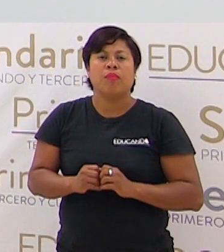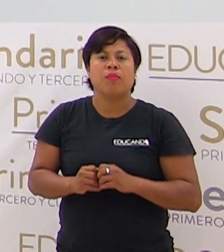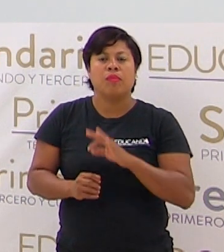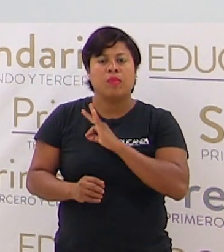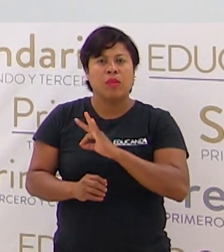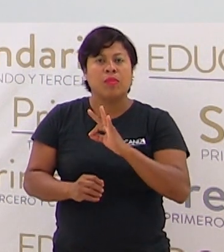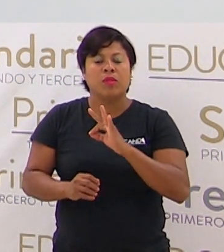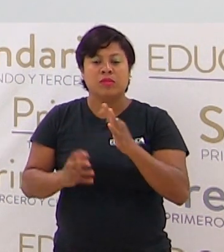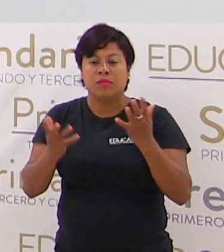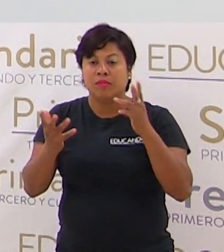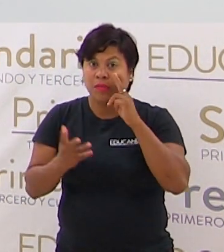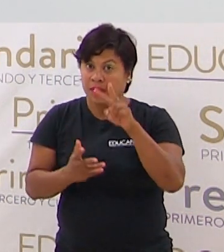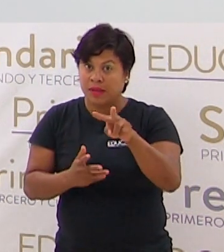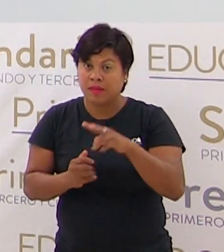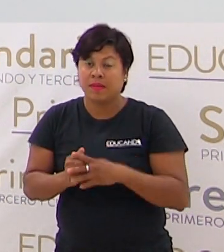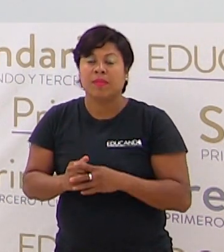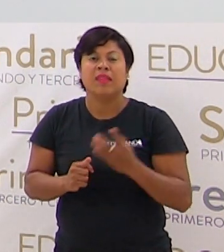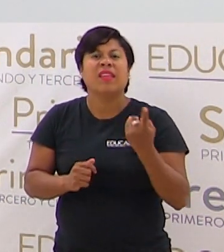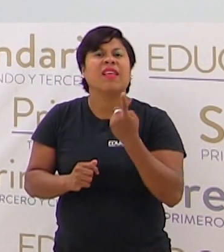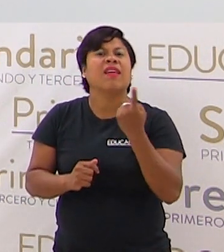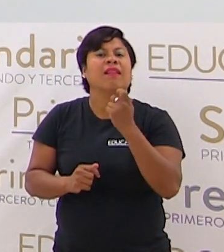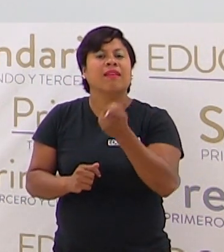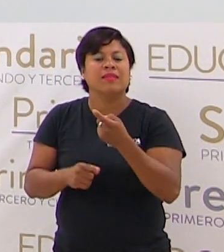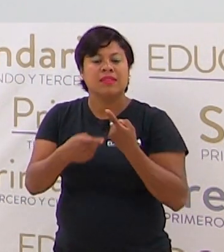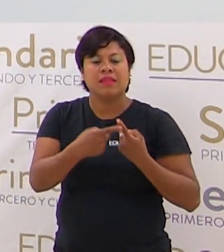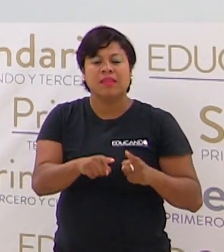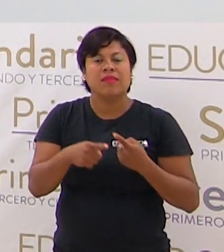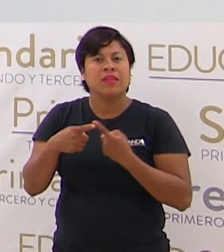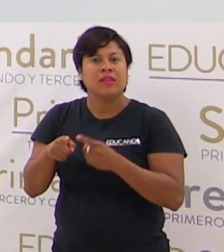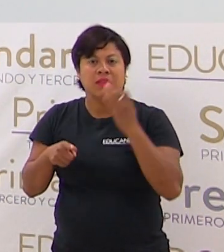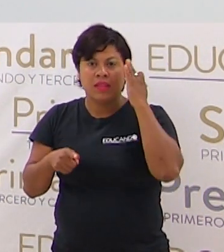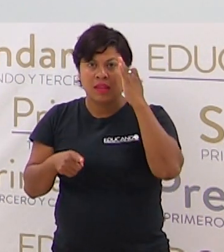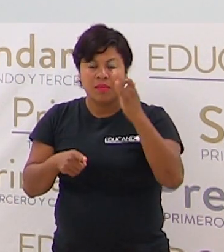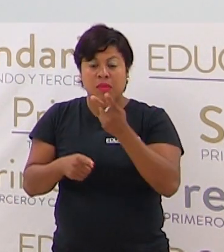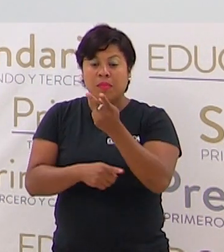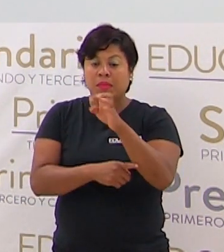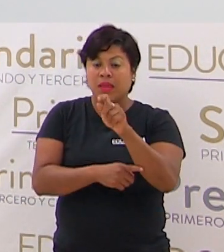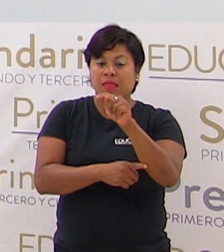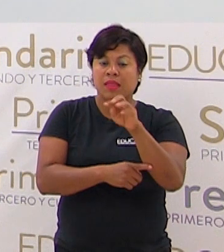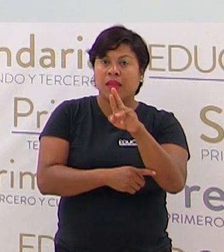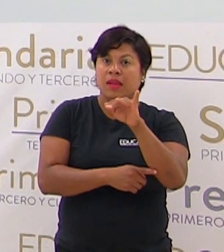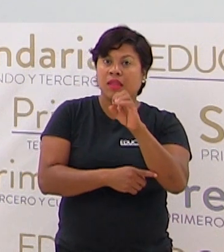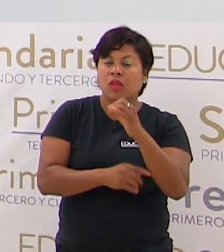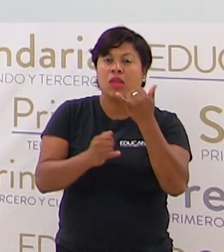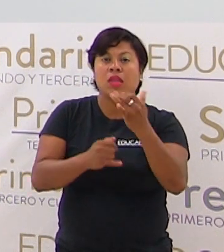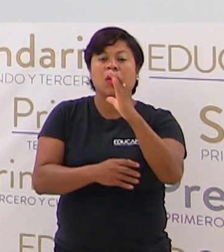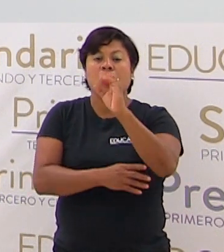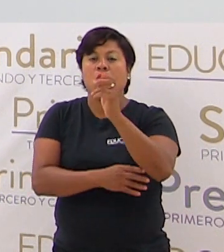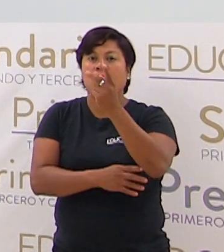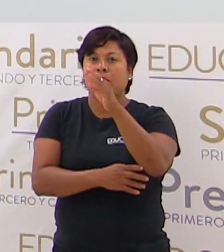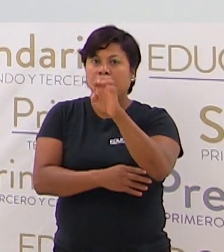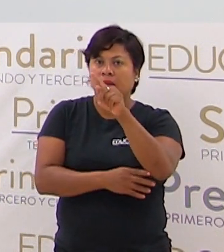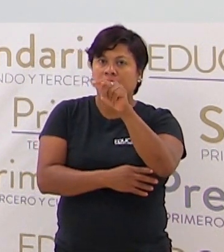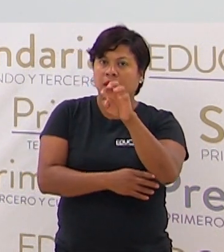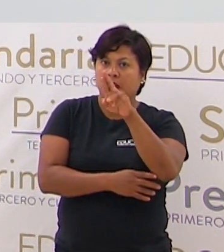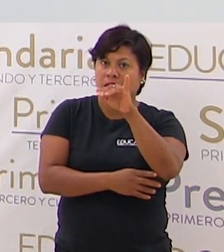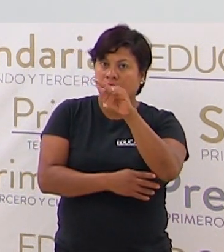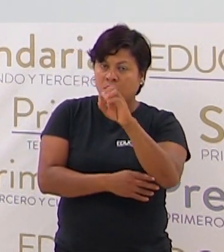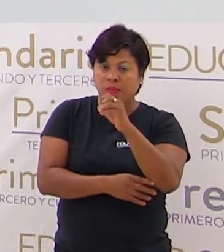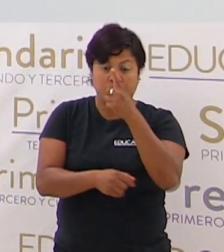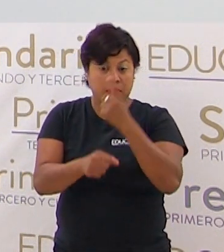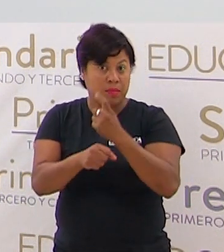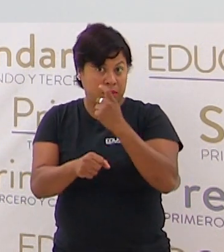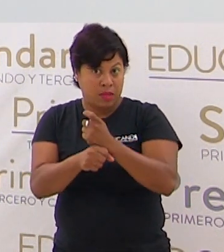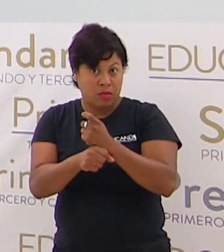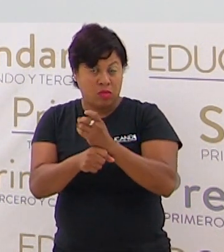a hacer distinguir lo que es la diferencia entre el pretérito y el copretérito. La primera es